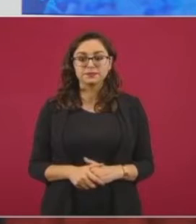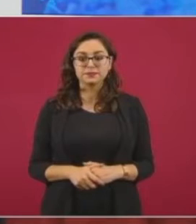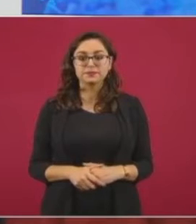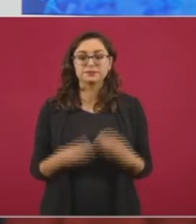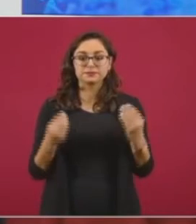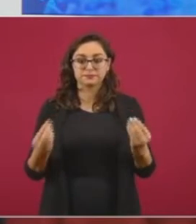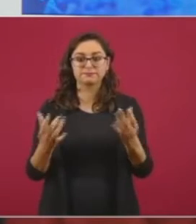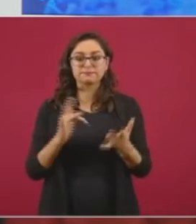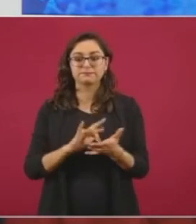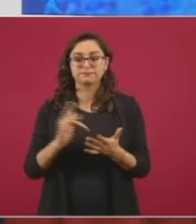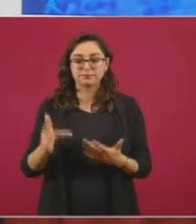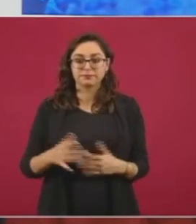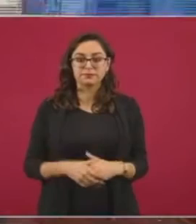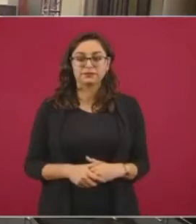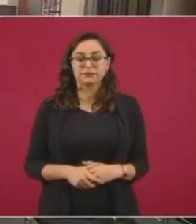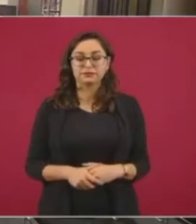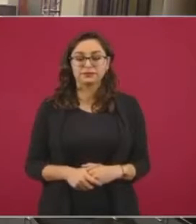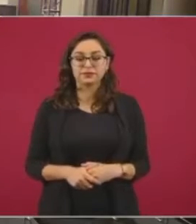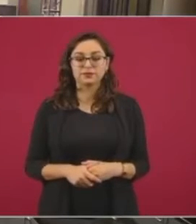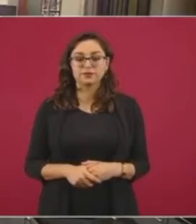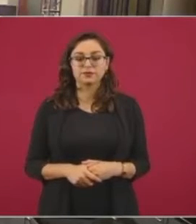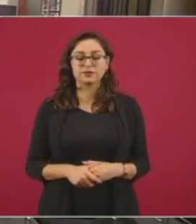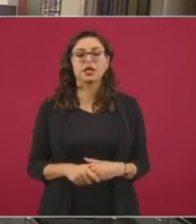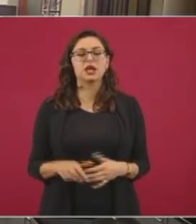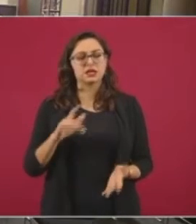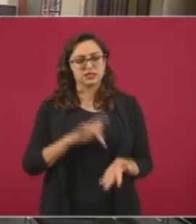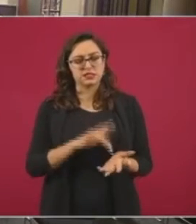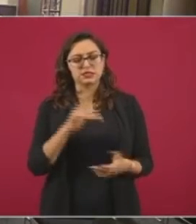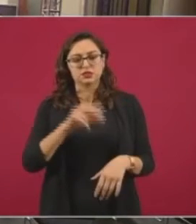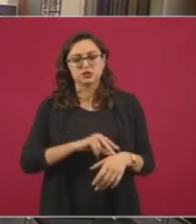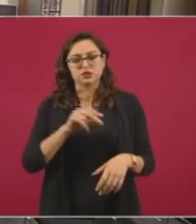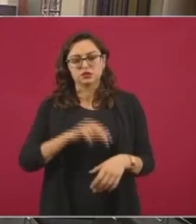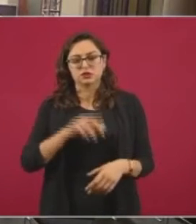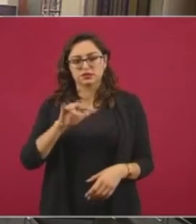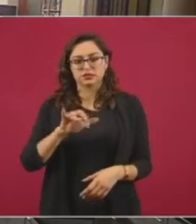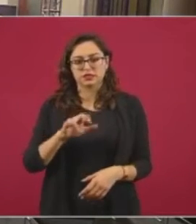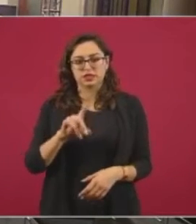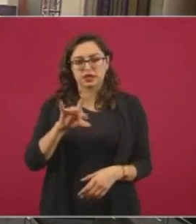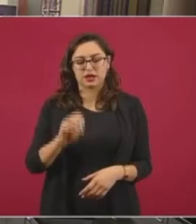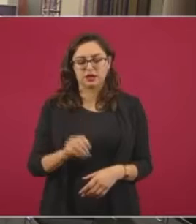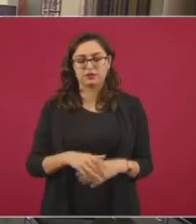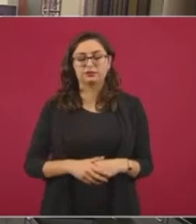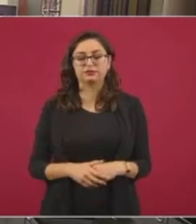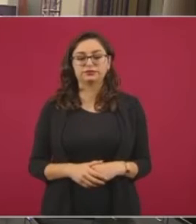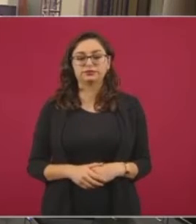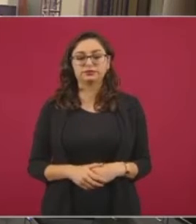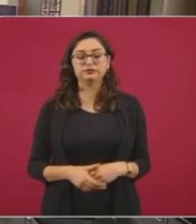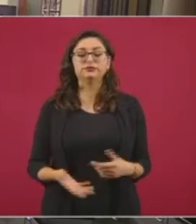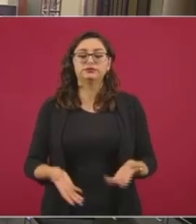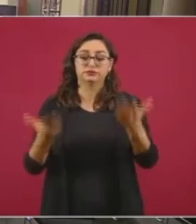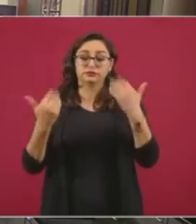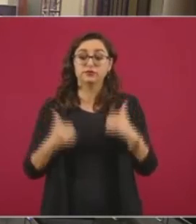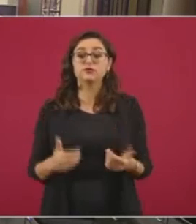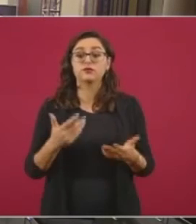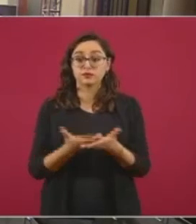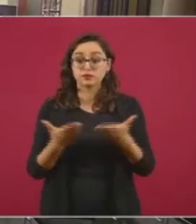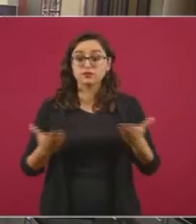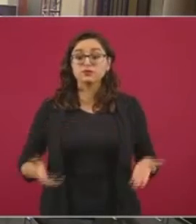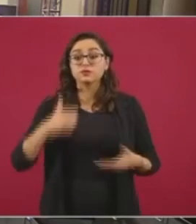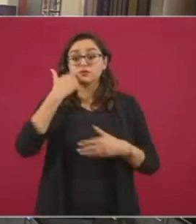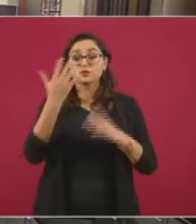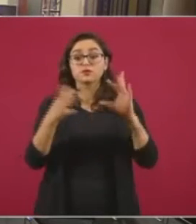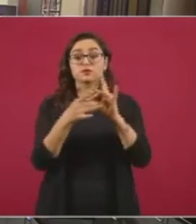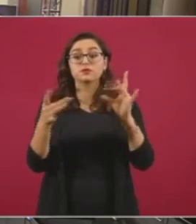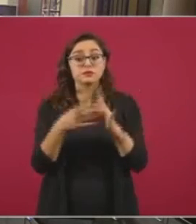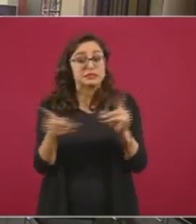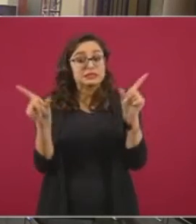Muchas gracias, doctor López-Gatell. Gracias, doctor Ricardo Cortés. De manera breve quiero compartirles a ustedes, no entraré en detalles en